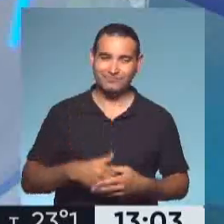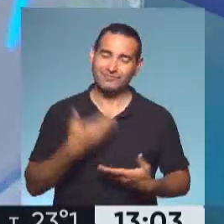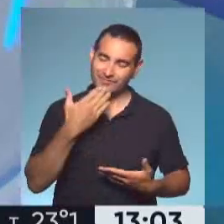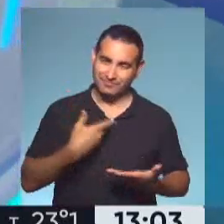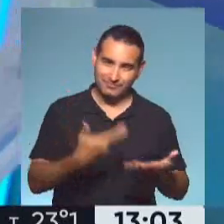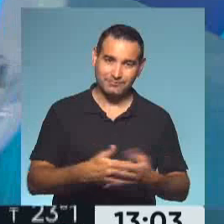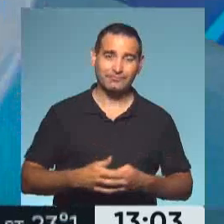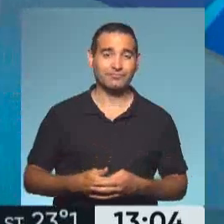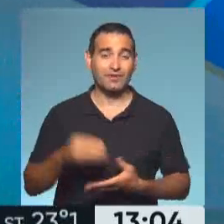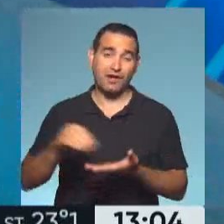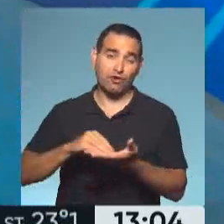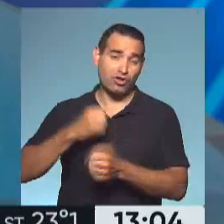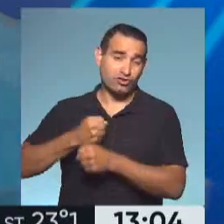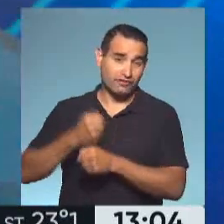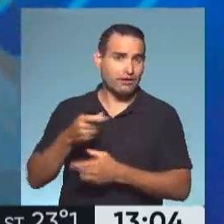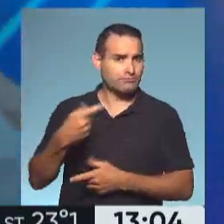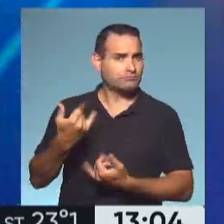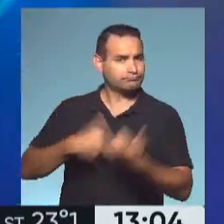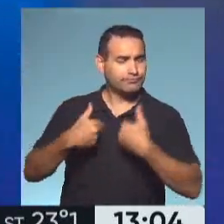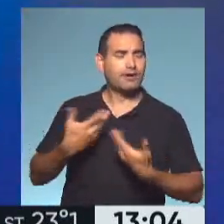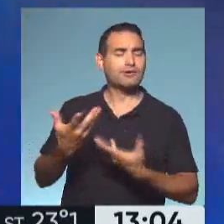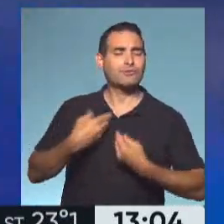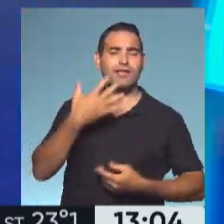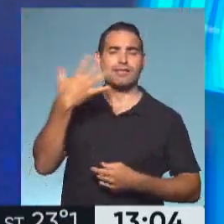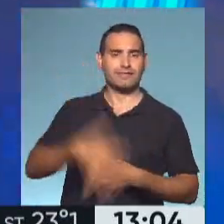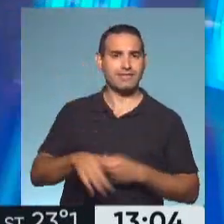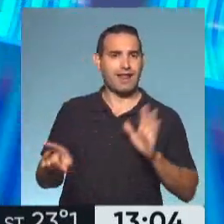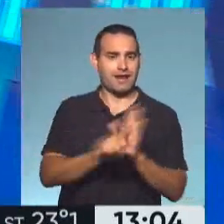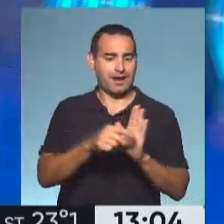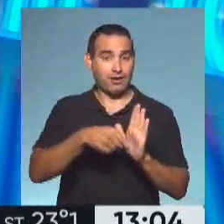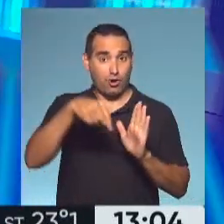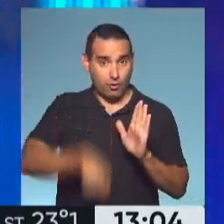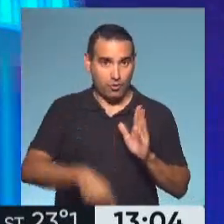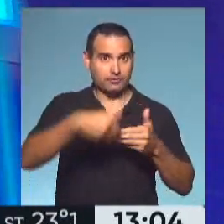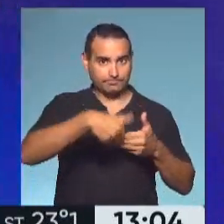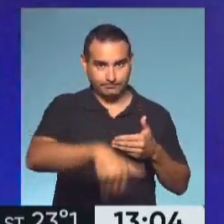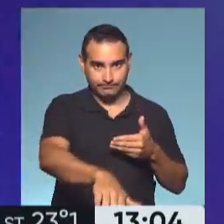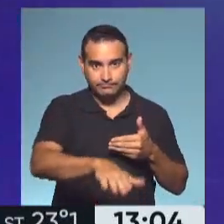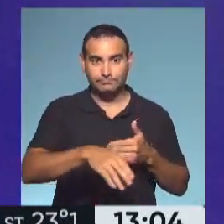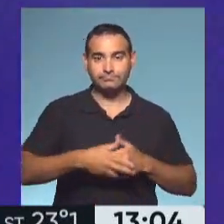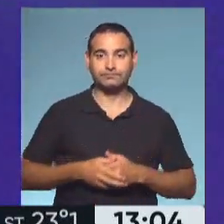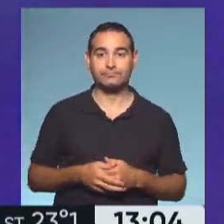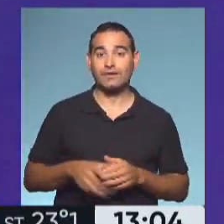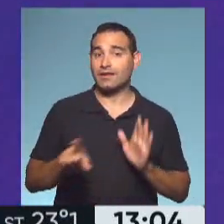ustedes, que El tengan doctor buen es día. abogado laboralista, nos ayudó a entender justamente esta ley que empieza a regir hoy y que tiene que ver con el teletrabajo.